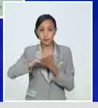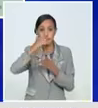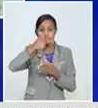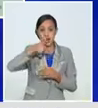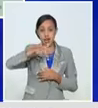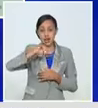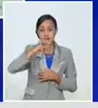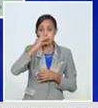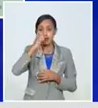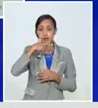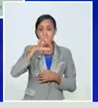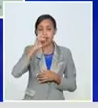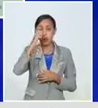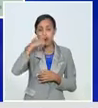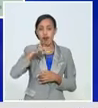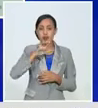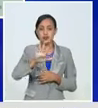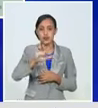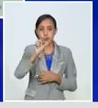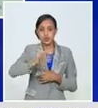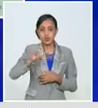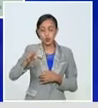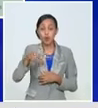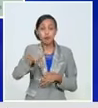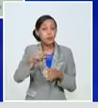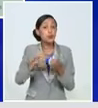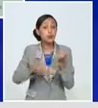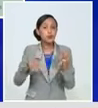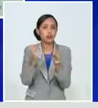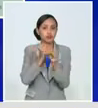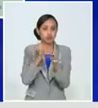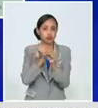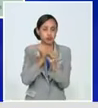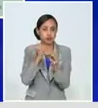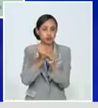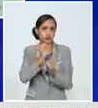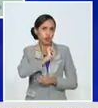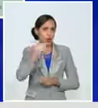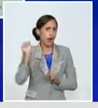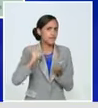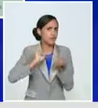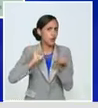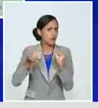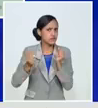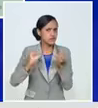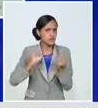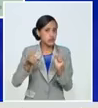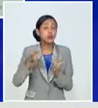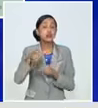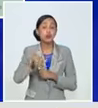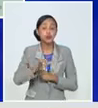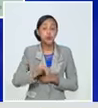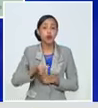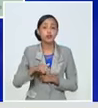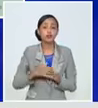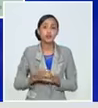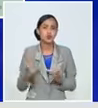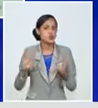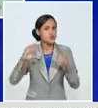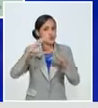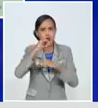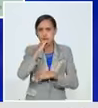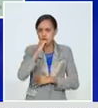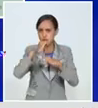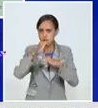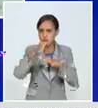Reitero, provincia que ha trabajado logrando control y que no tenemos duda que con las